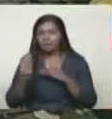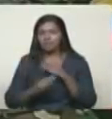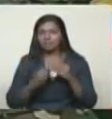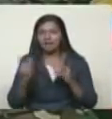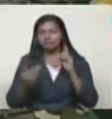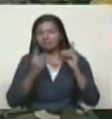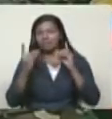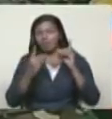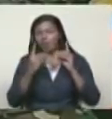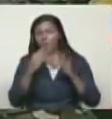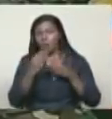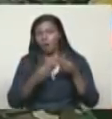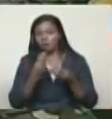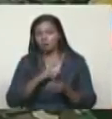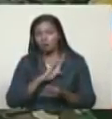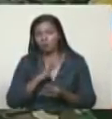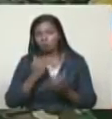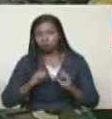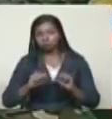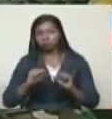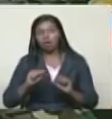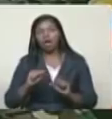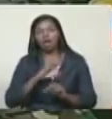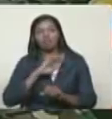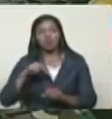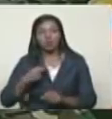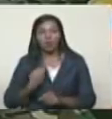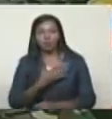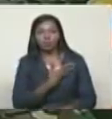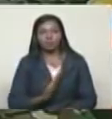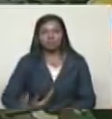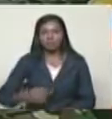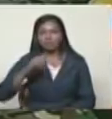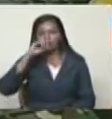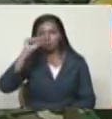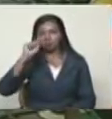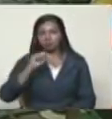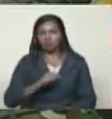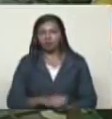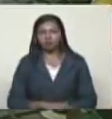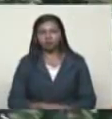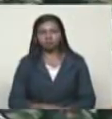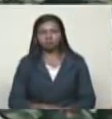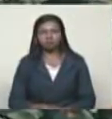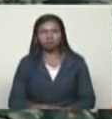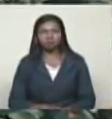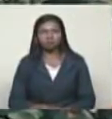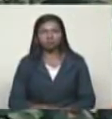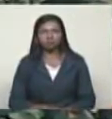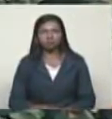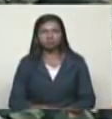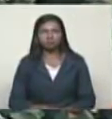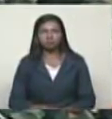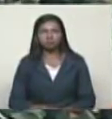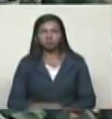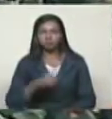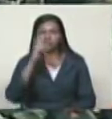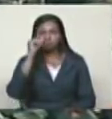diálogo que mantiene el presidente constitucional de la República Bolivariana de Venezuela con los